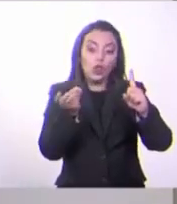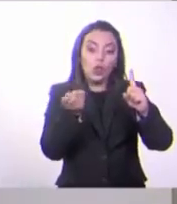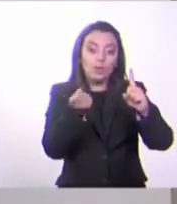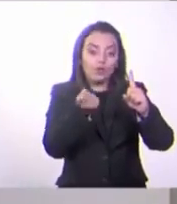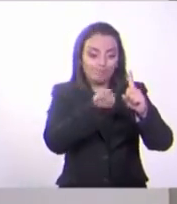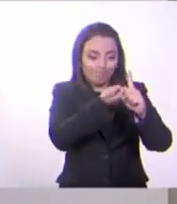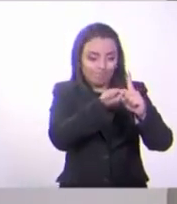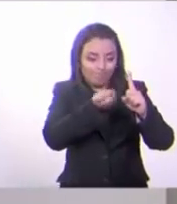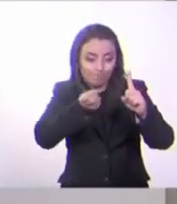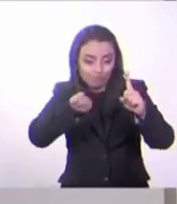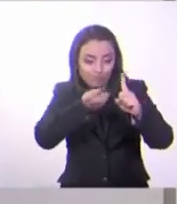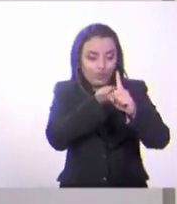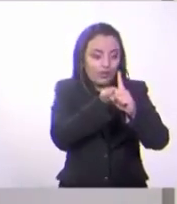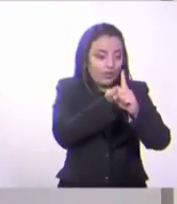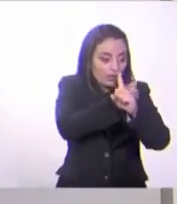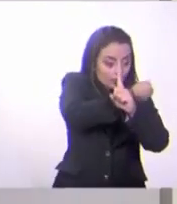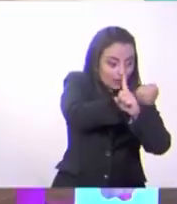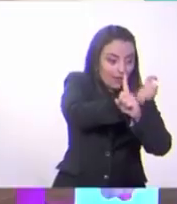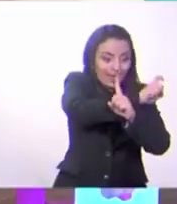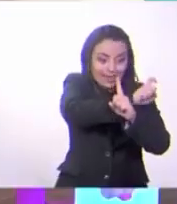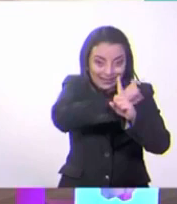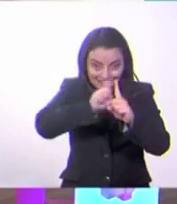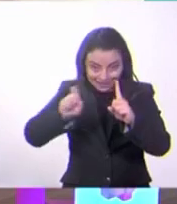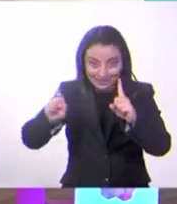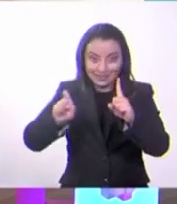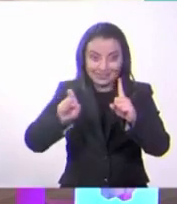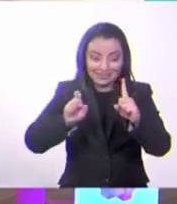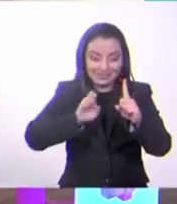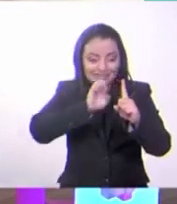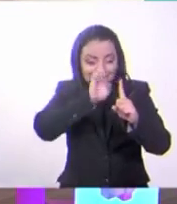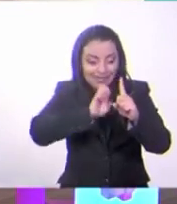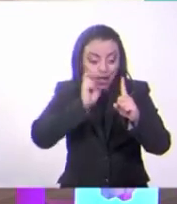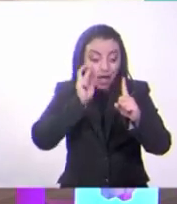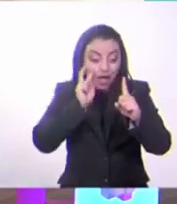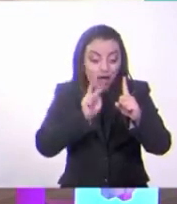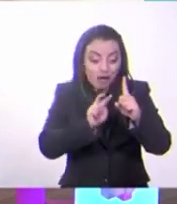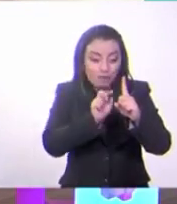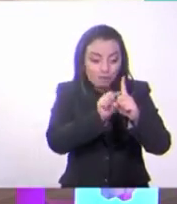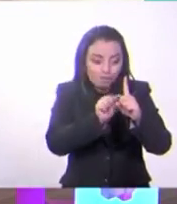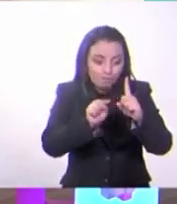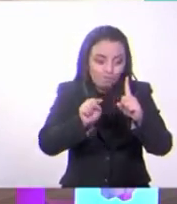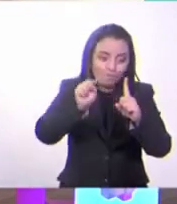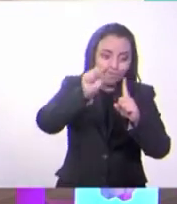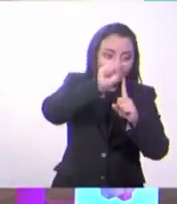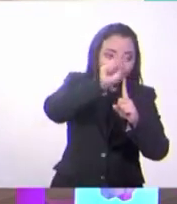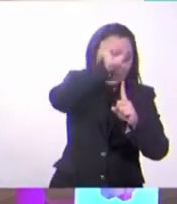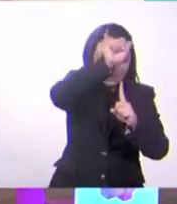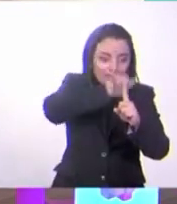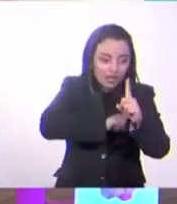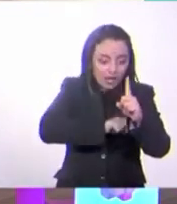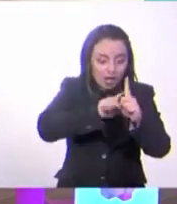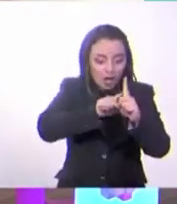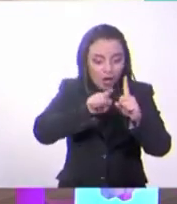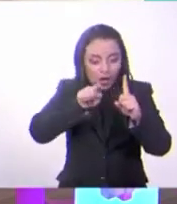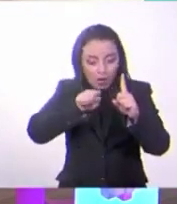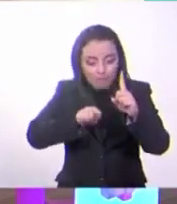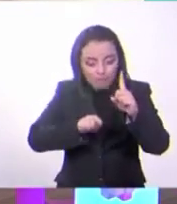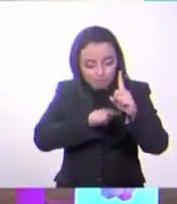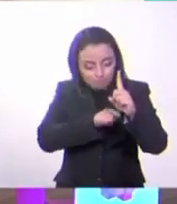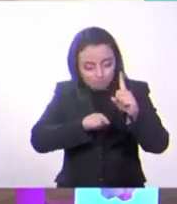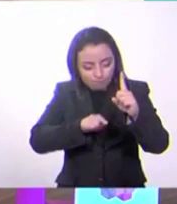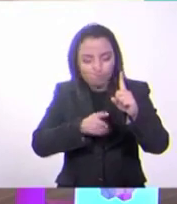se cumpla, ¿verdad? que al evaluarlo me va a dar el que tú encontraste aquí en Y. Si me voy acá para este